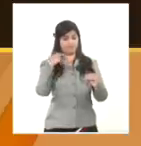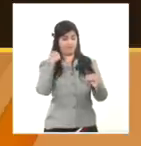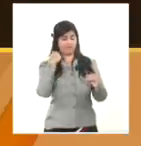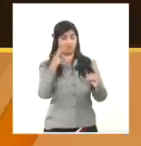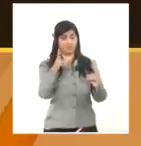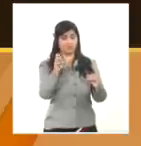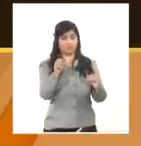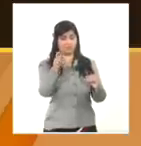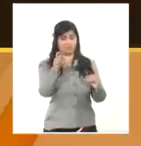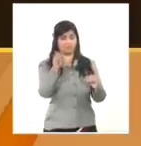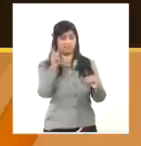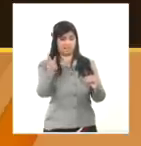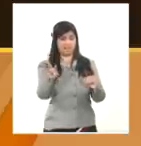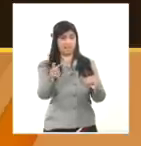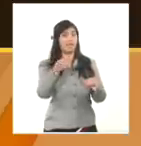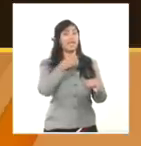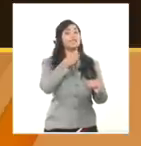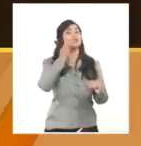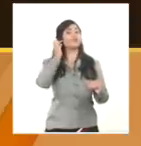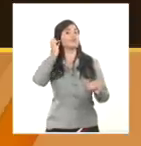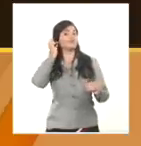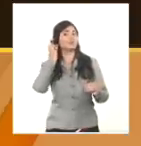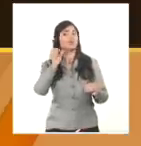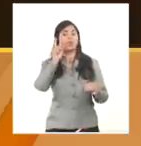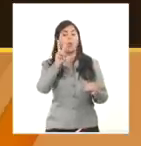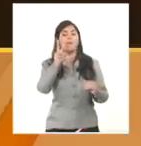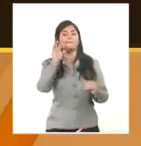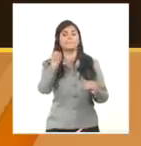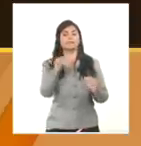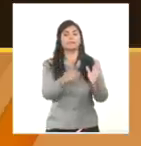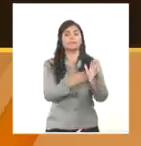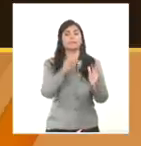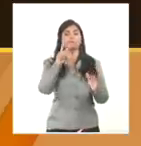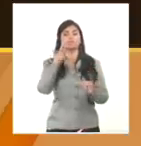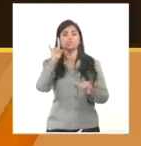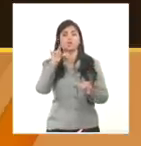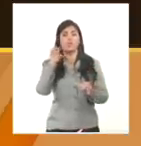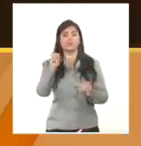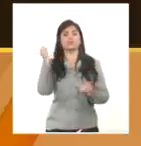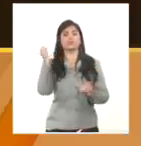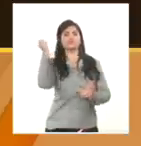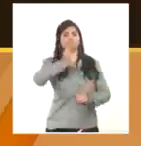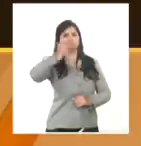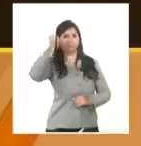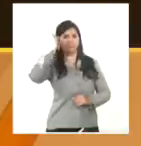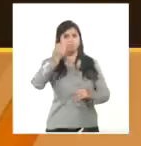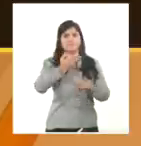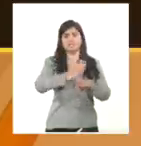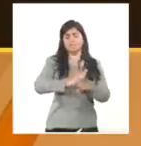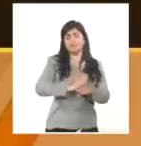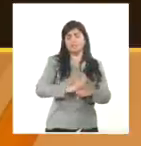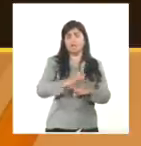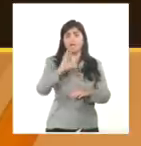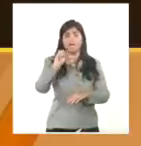produjeron 20.290 hurtos y sacrificios de ganado mayor, lo que representa el